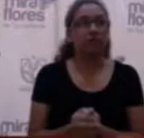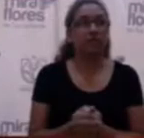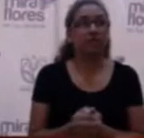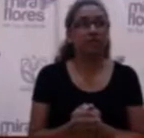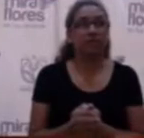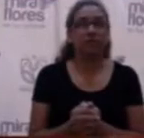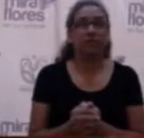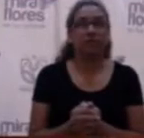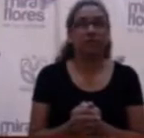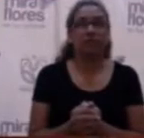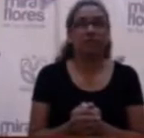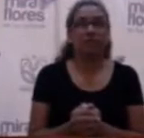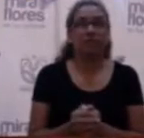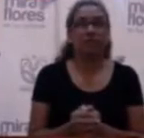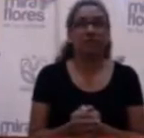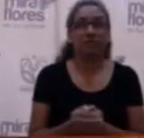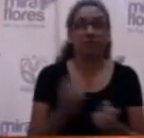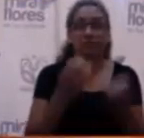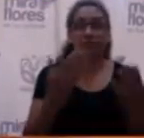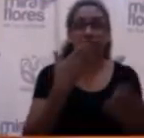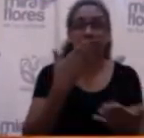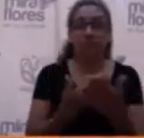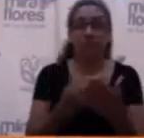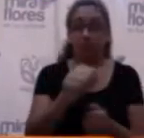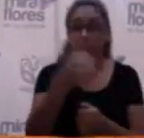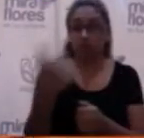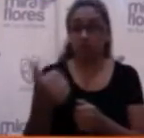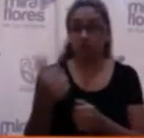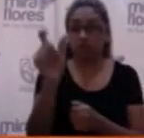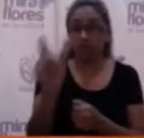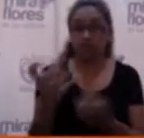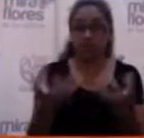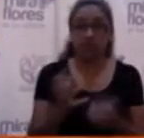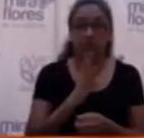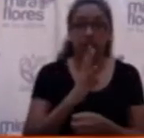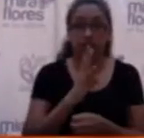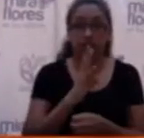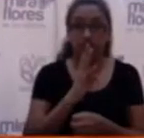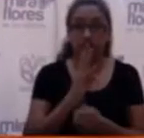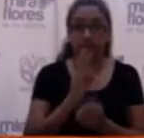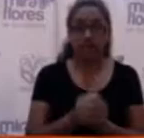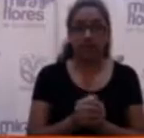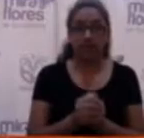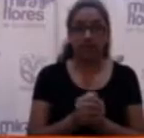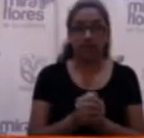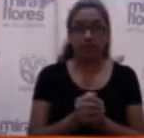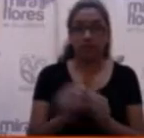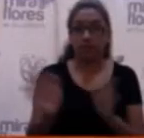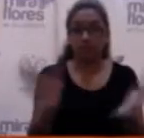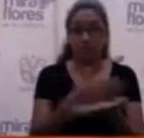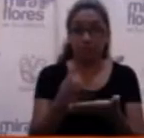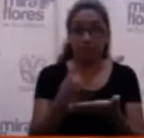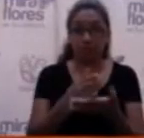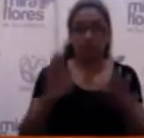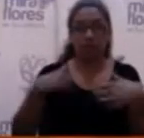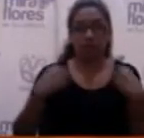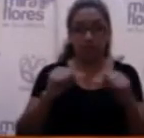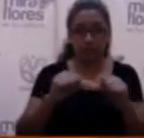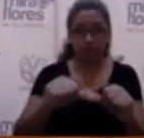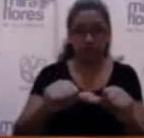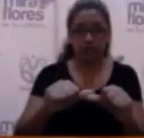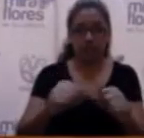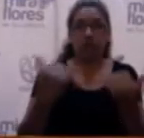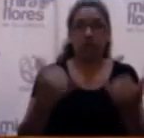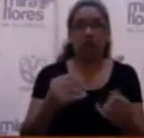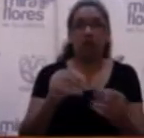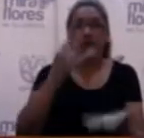problema. Muy bien, muchas gracias. ¿Alguna otra intervención en mesa? Si no tenemos más intervenciones, procederemos a dar